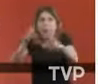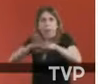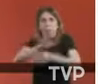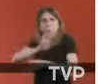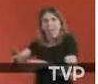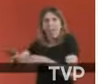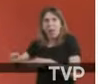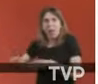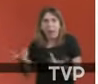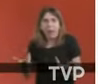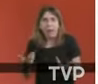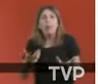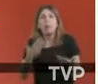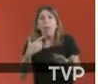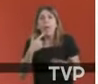una deuda